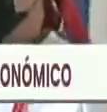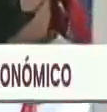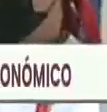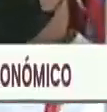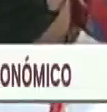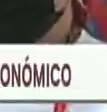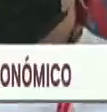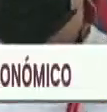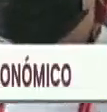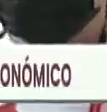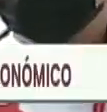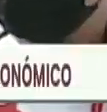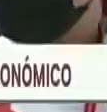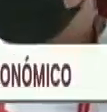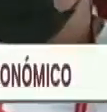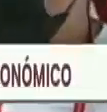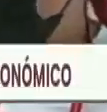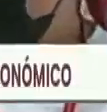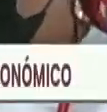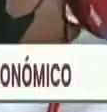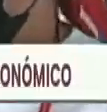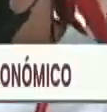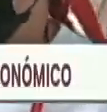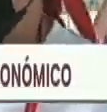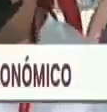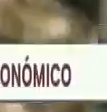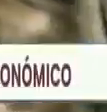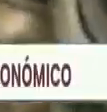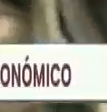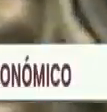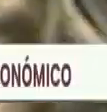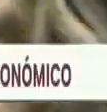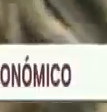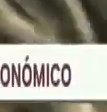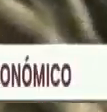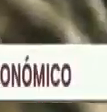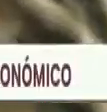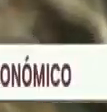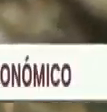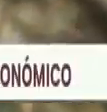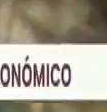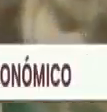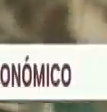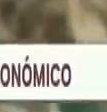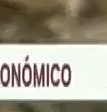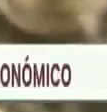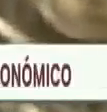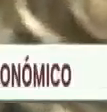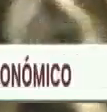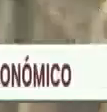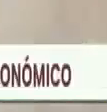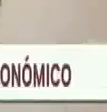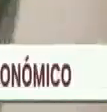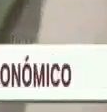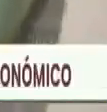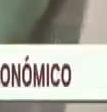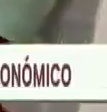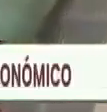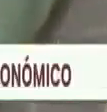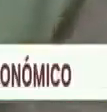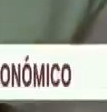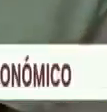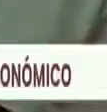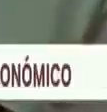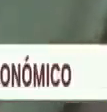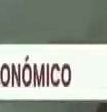Hay que sacarlo. Bueno, aquí, vicepresidenta, le vamos a dar el derecho de palabra a nuestras procesadoras de alimentos,